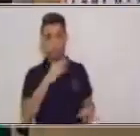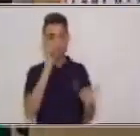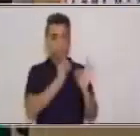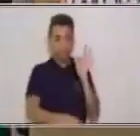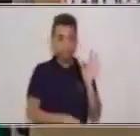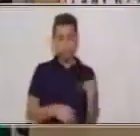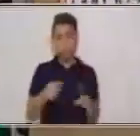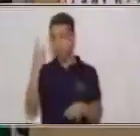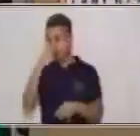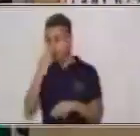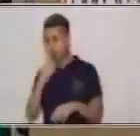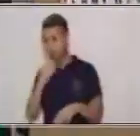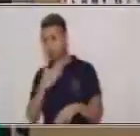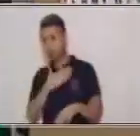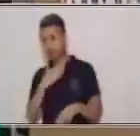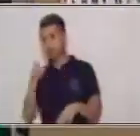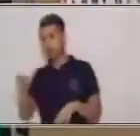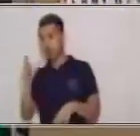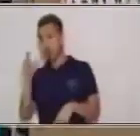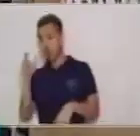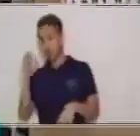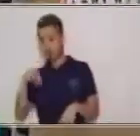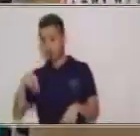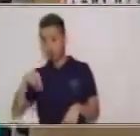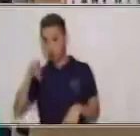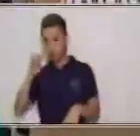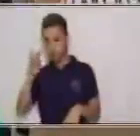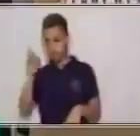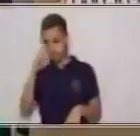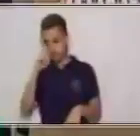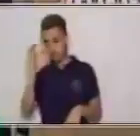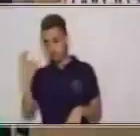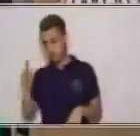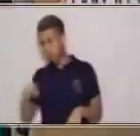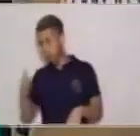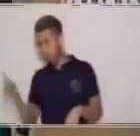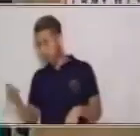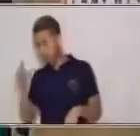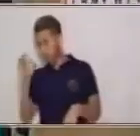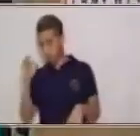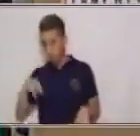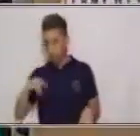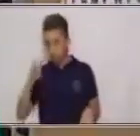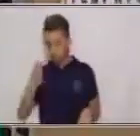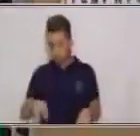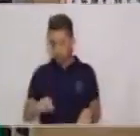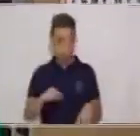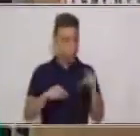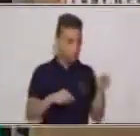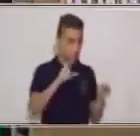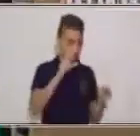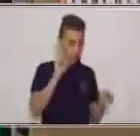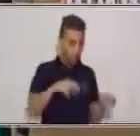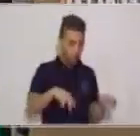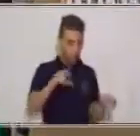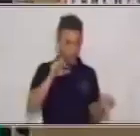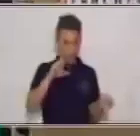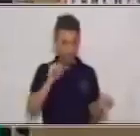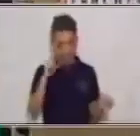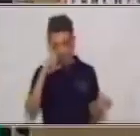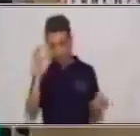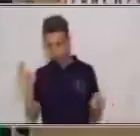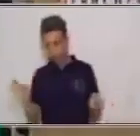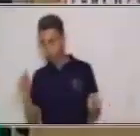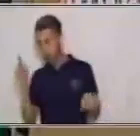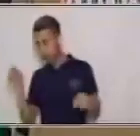su estructura o según su significado, en comunes, propios, concretos, abstractos, contables, incontables, individuales y